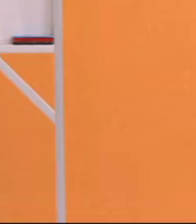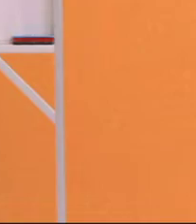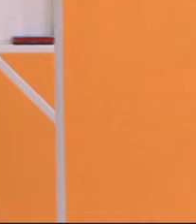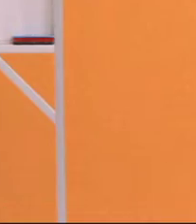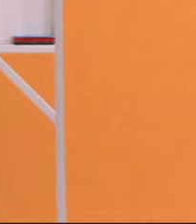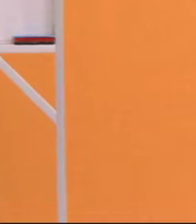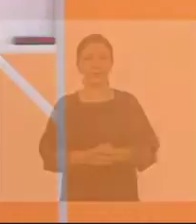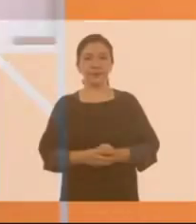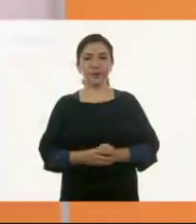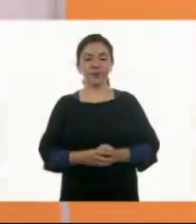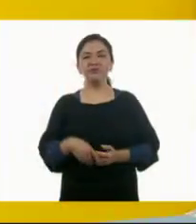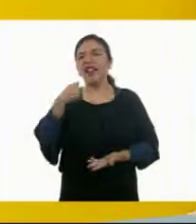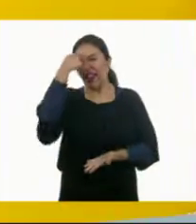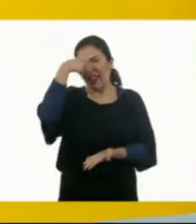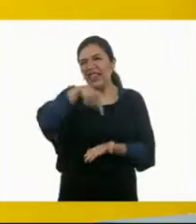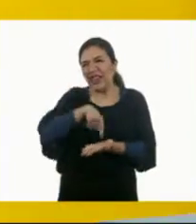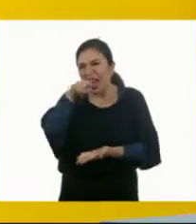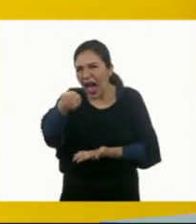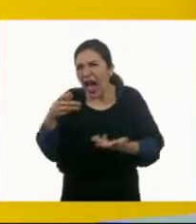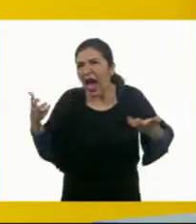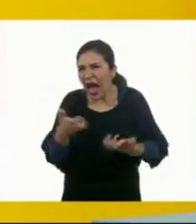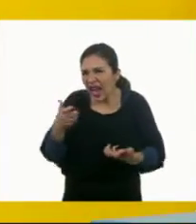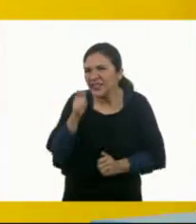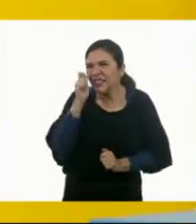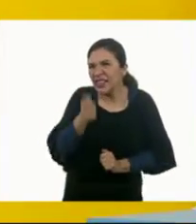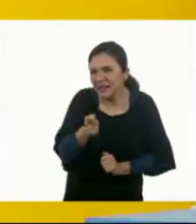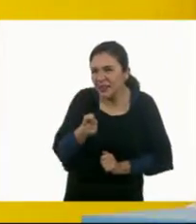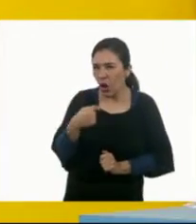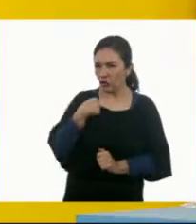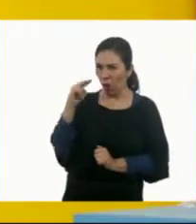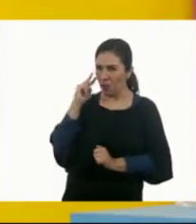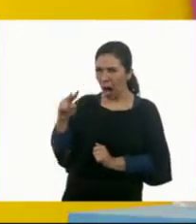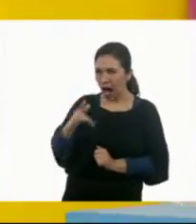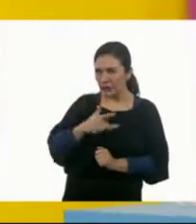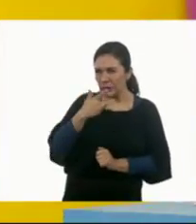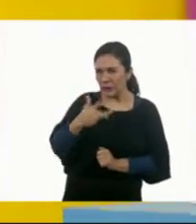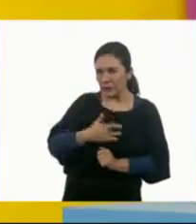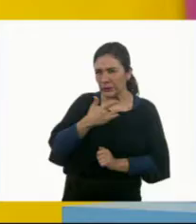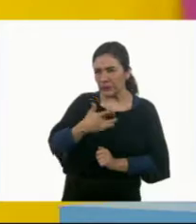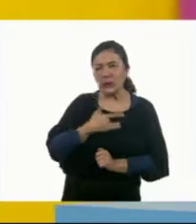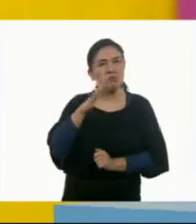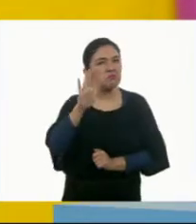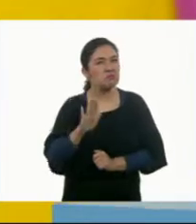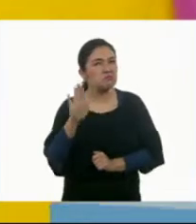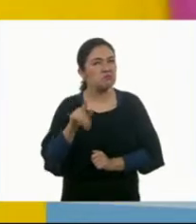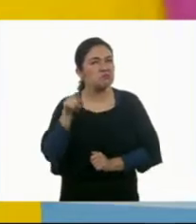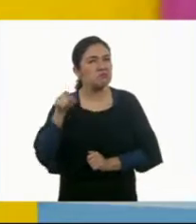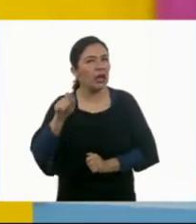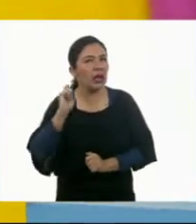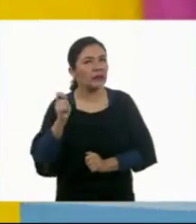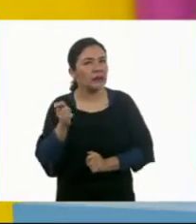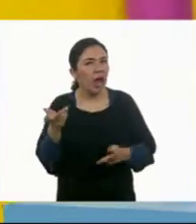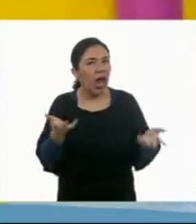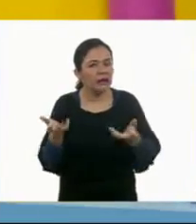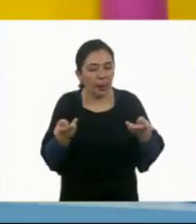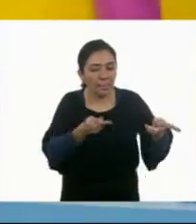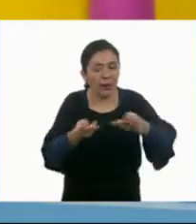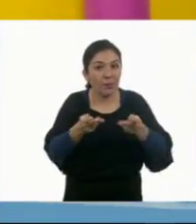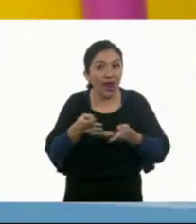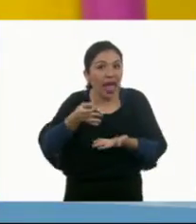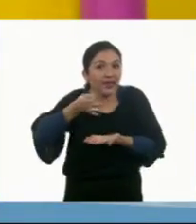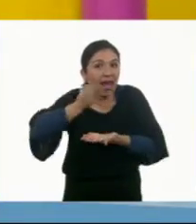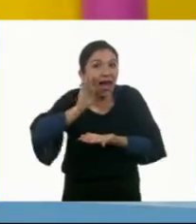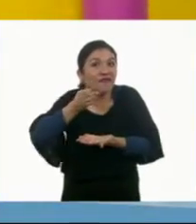¿Qué creen, niñas y niños, que está haciendo el maestro Paco? A mí me da la sensación de que se estaba preparando su